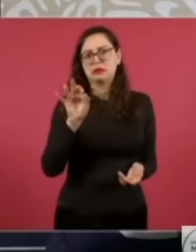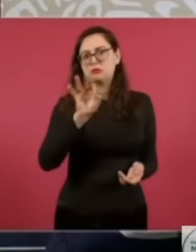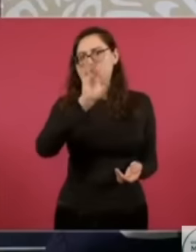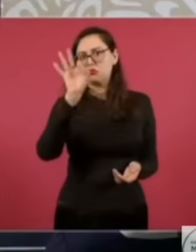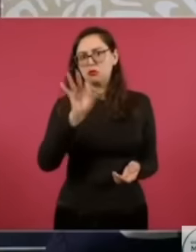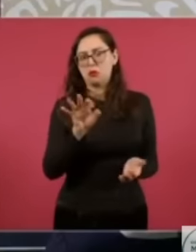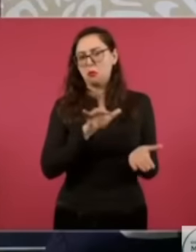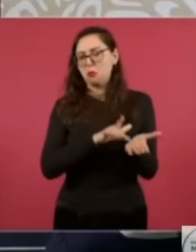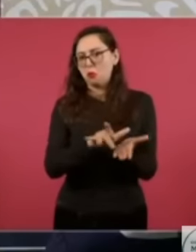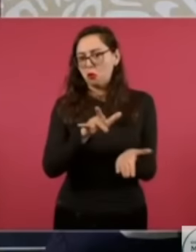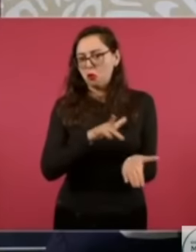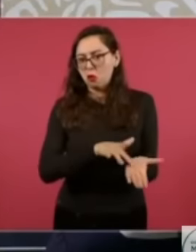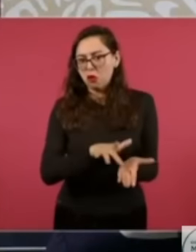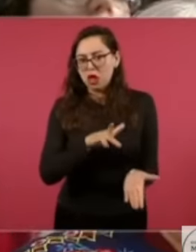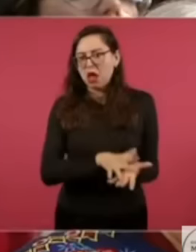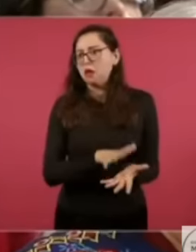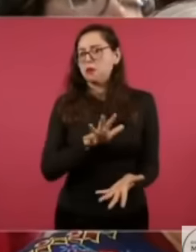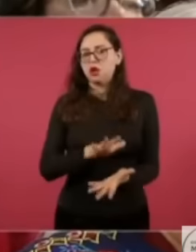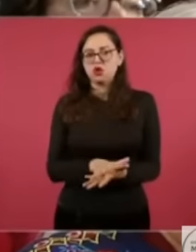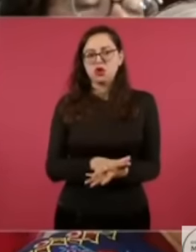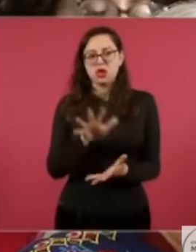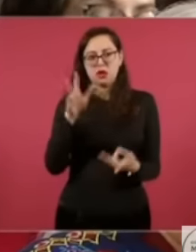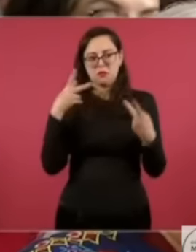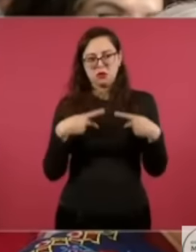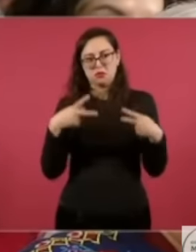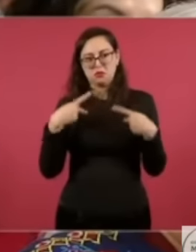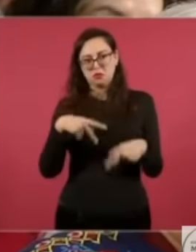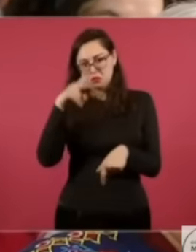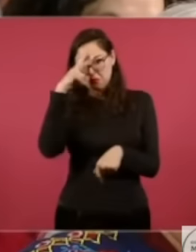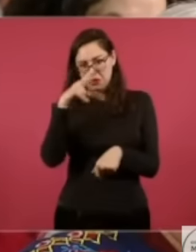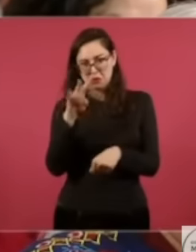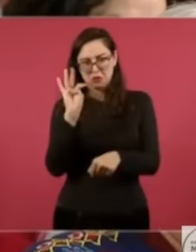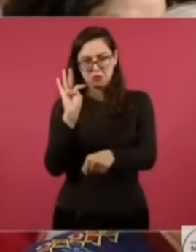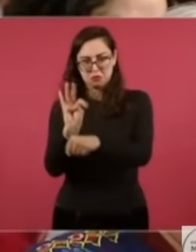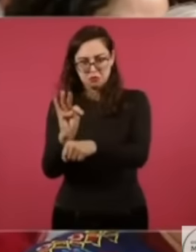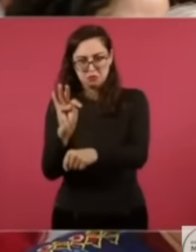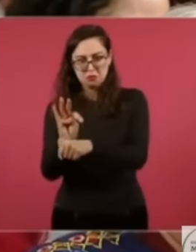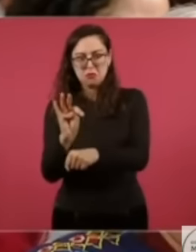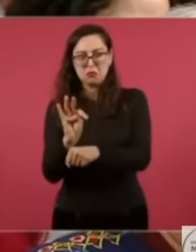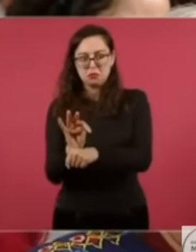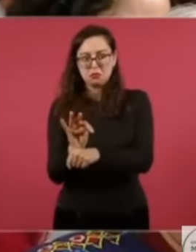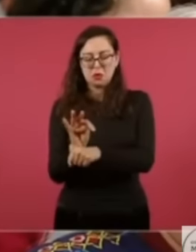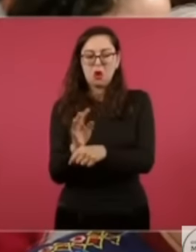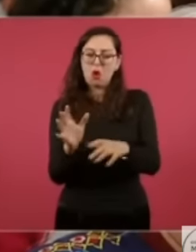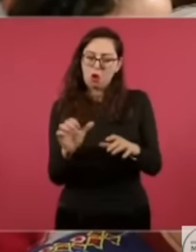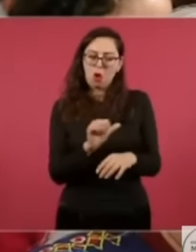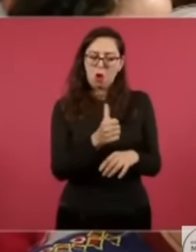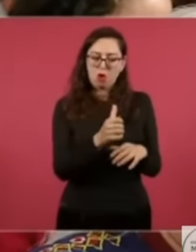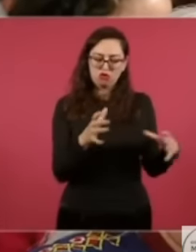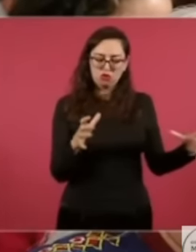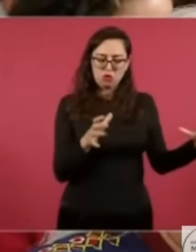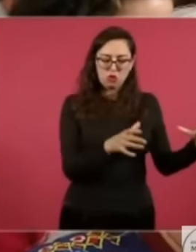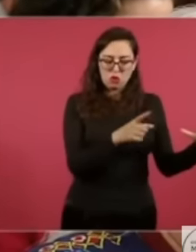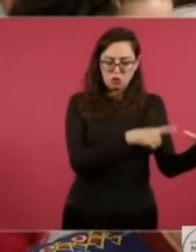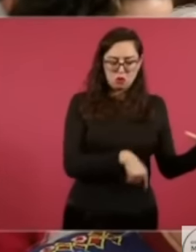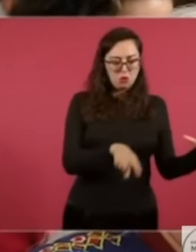una gran parte de los mexicanos están del lado de usted, no todos, una gran parte no, creo que la mayoría no,